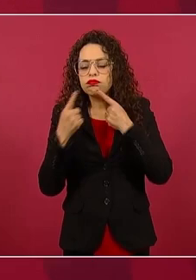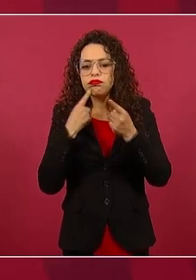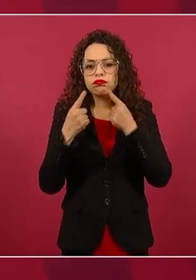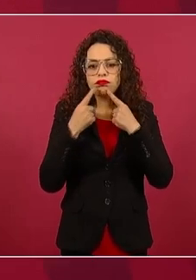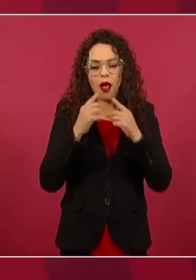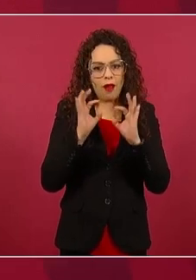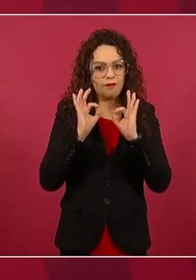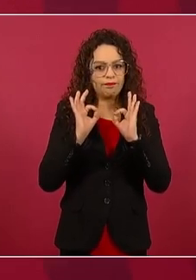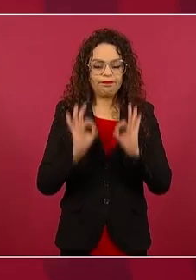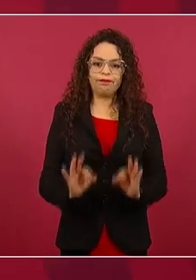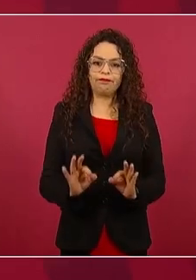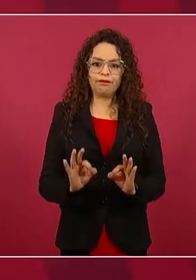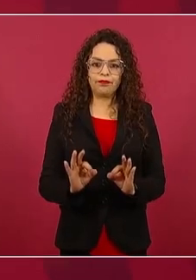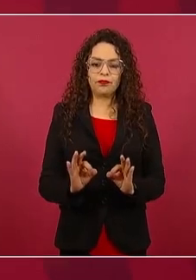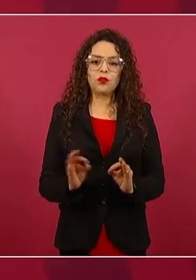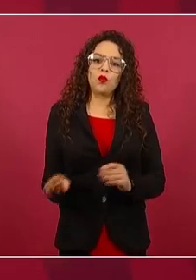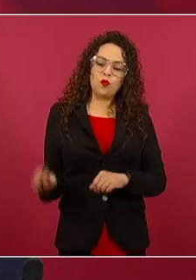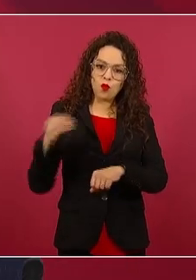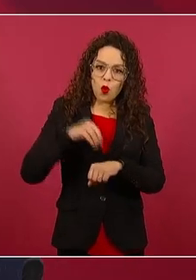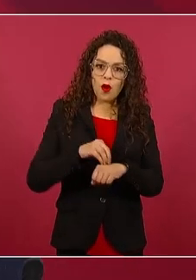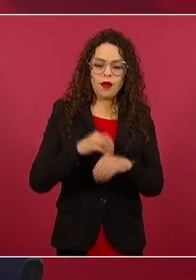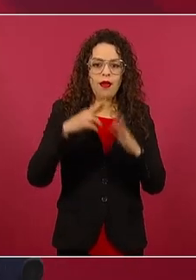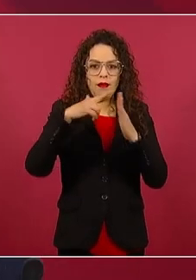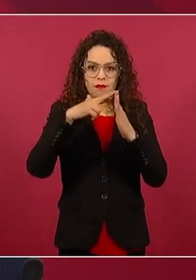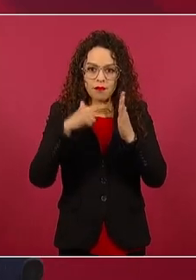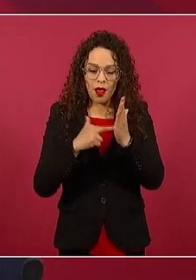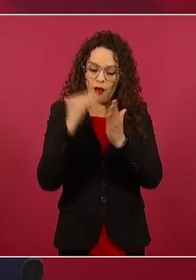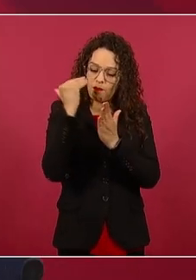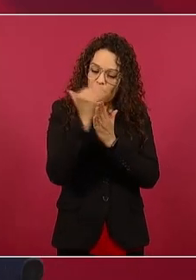que se definan las reglas,